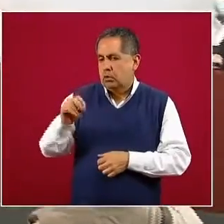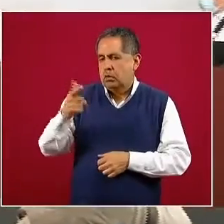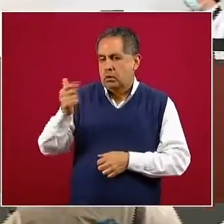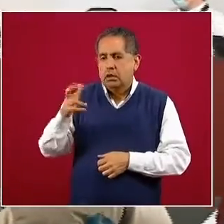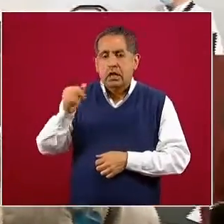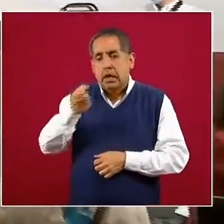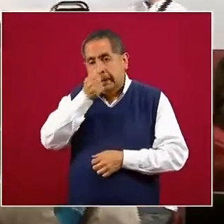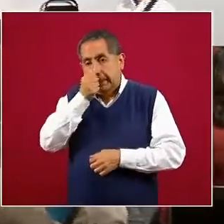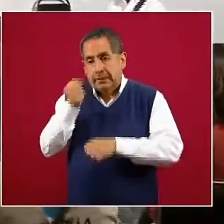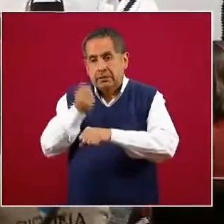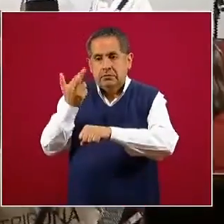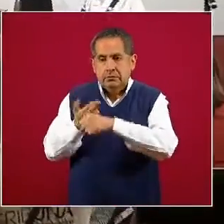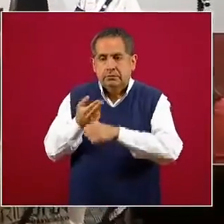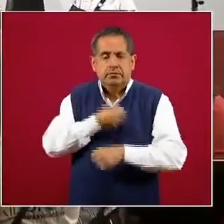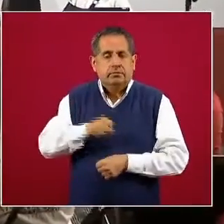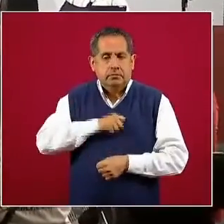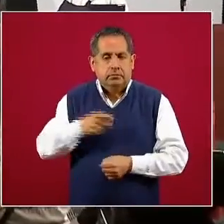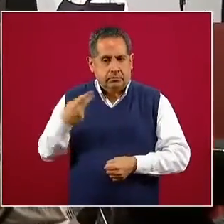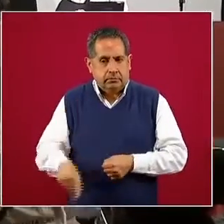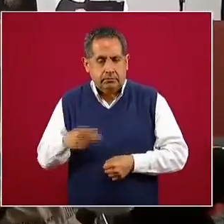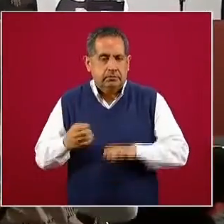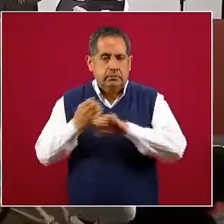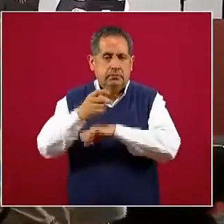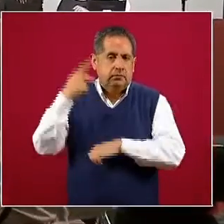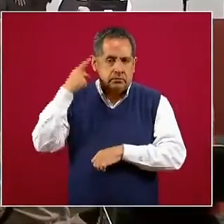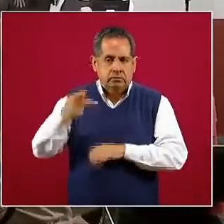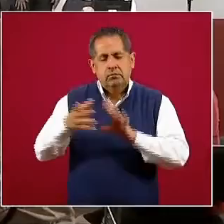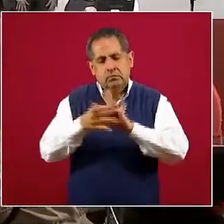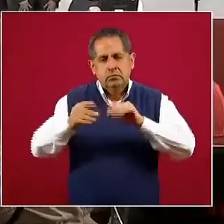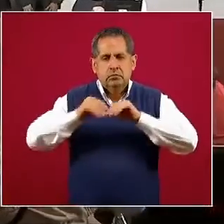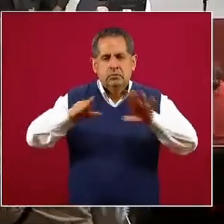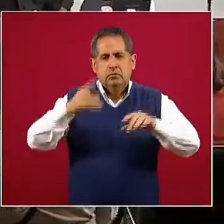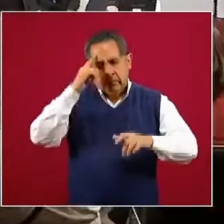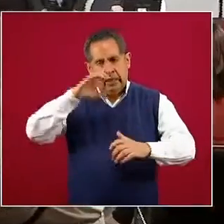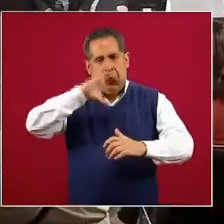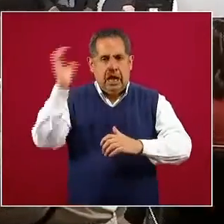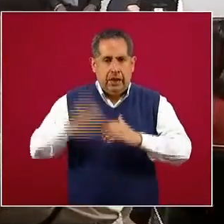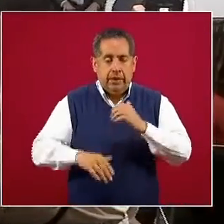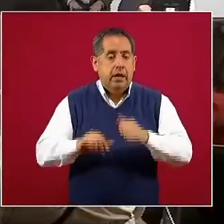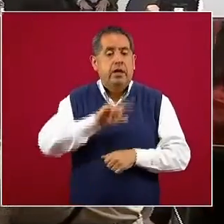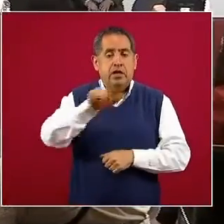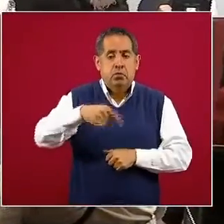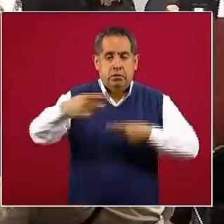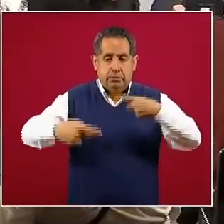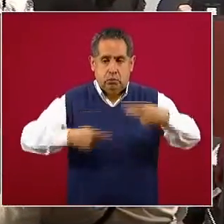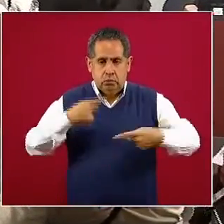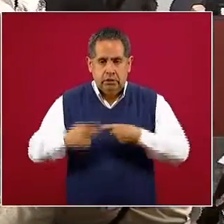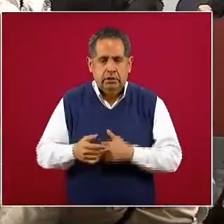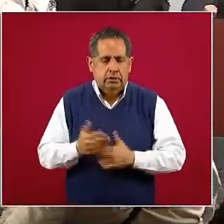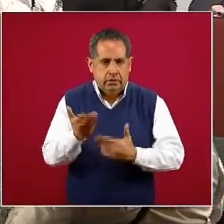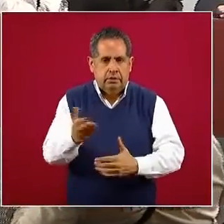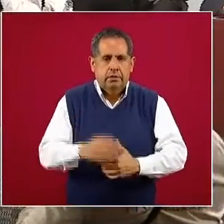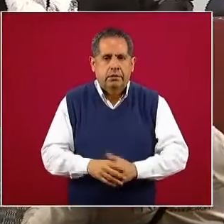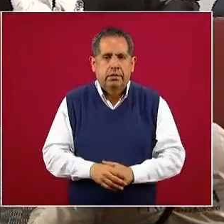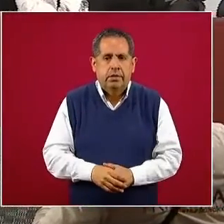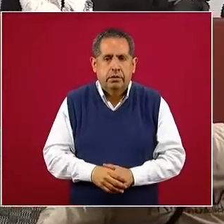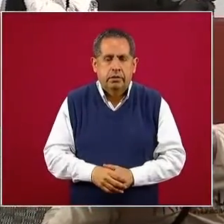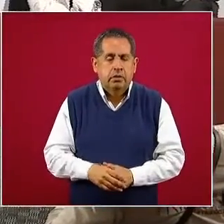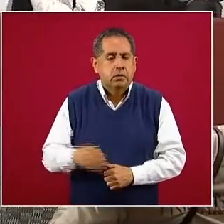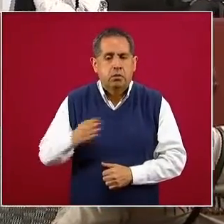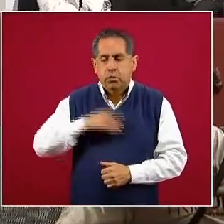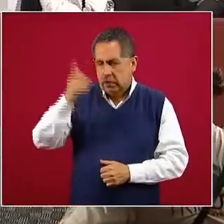rural y en particular los núcleos agrarios, y establecimos una comunicación con el señor subsecretario